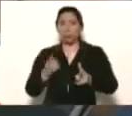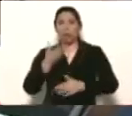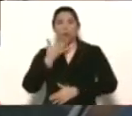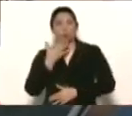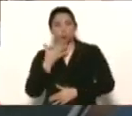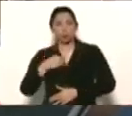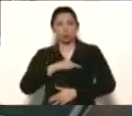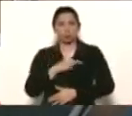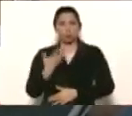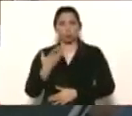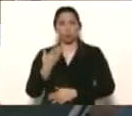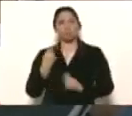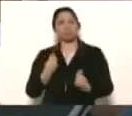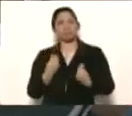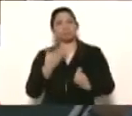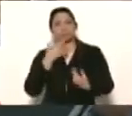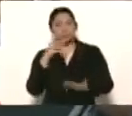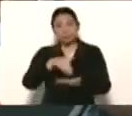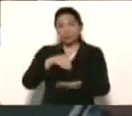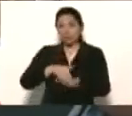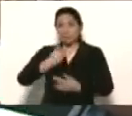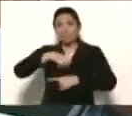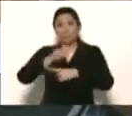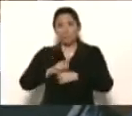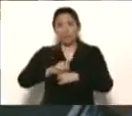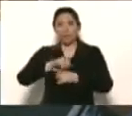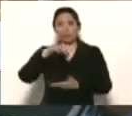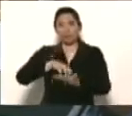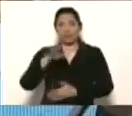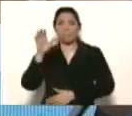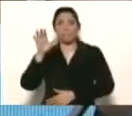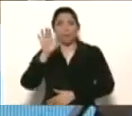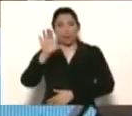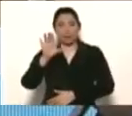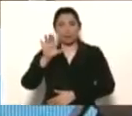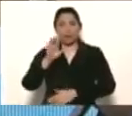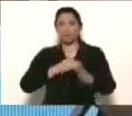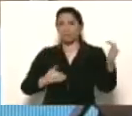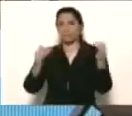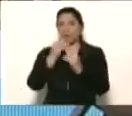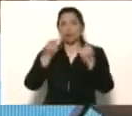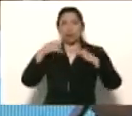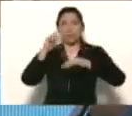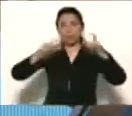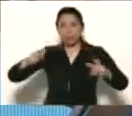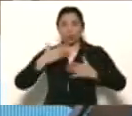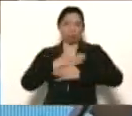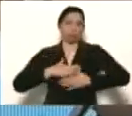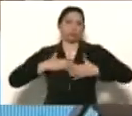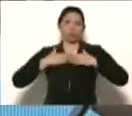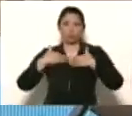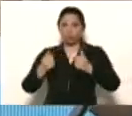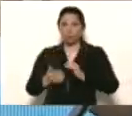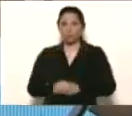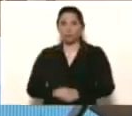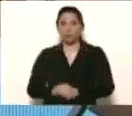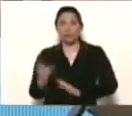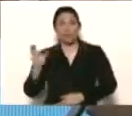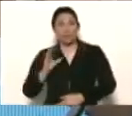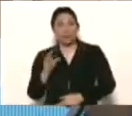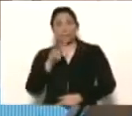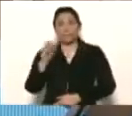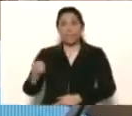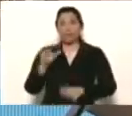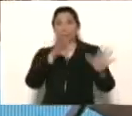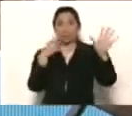mirando se convierte en el estado del país con mayor número recuperado con 58 recuperadas capital con 20 alabó con